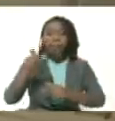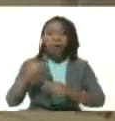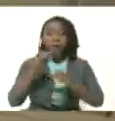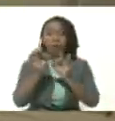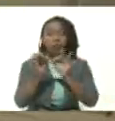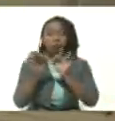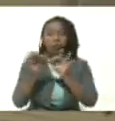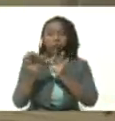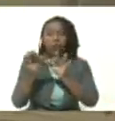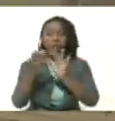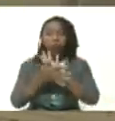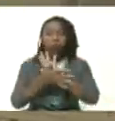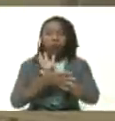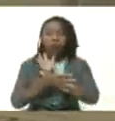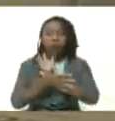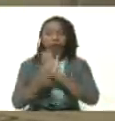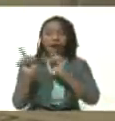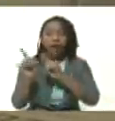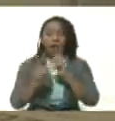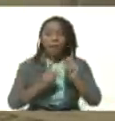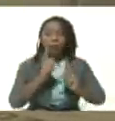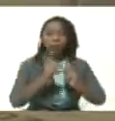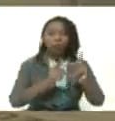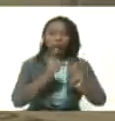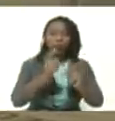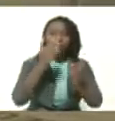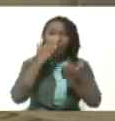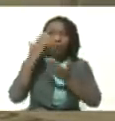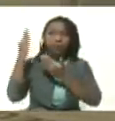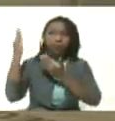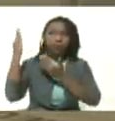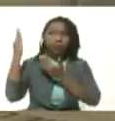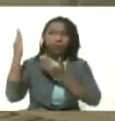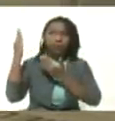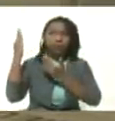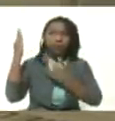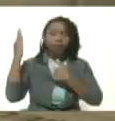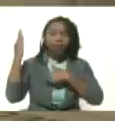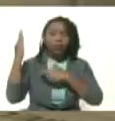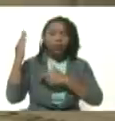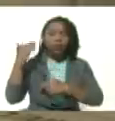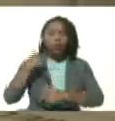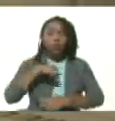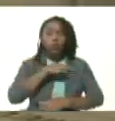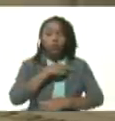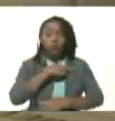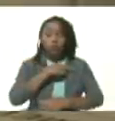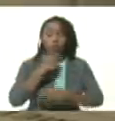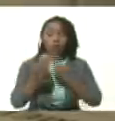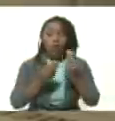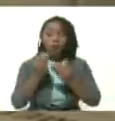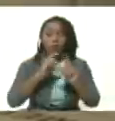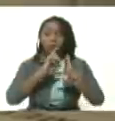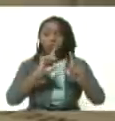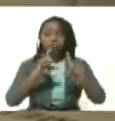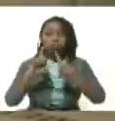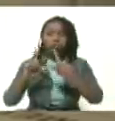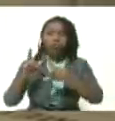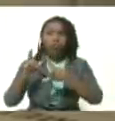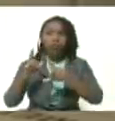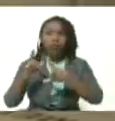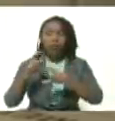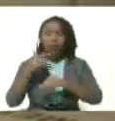explicar estos procesos. Nosotros, como laboratorio,